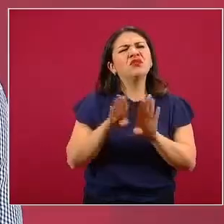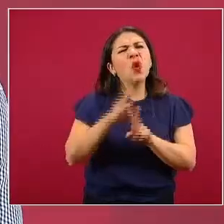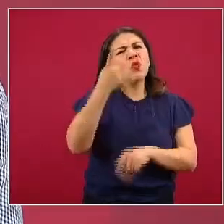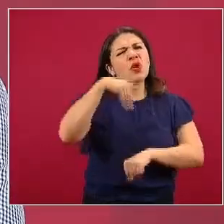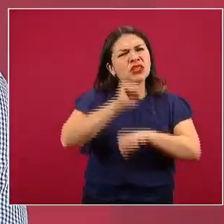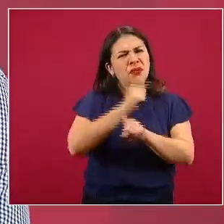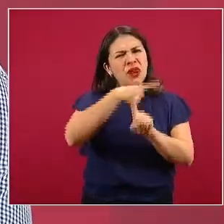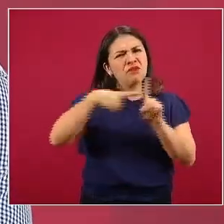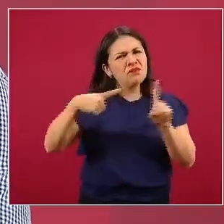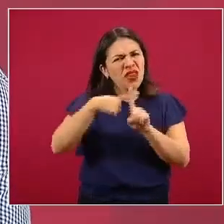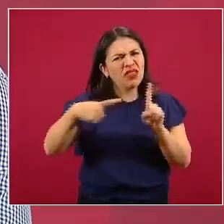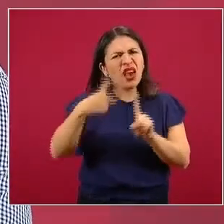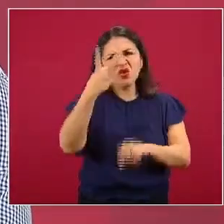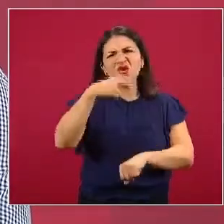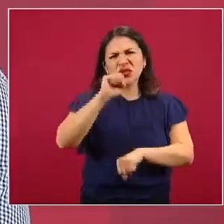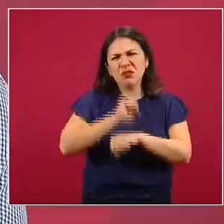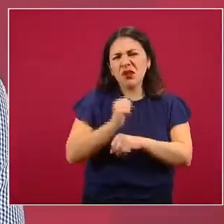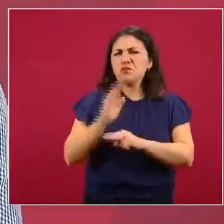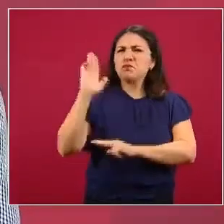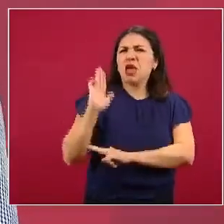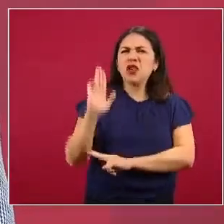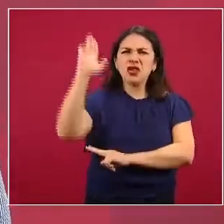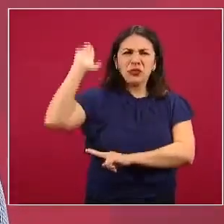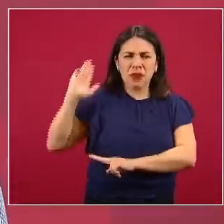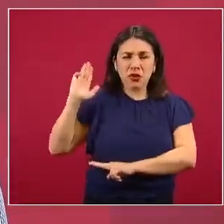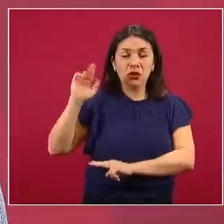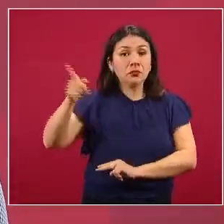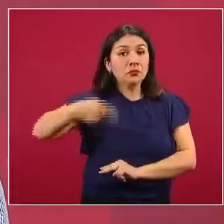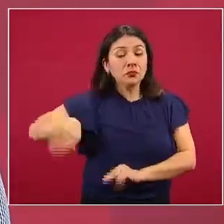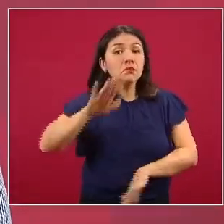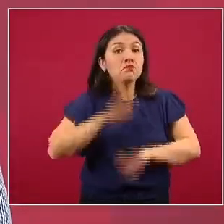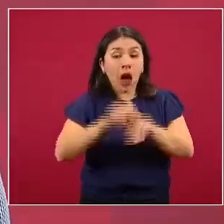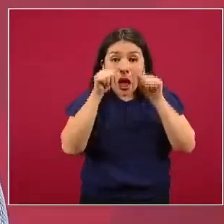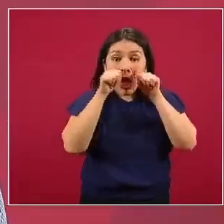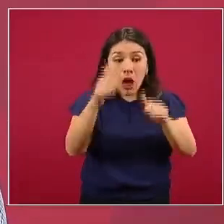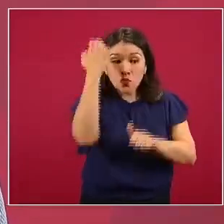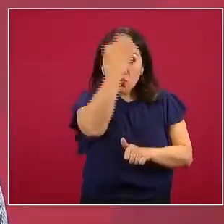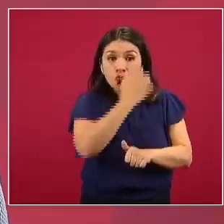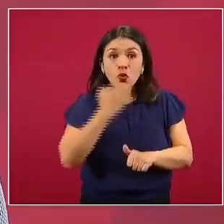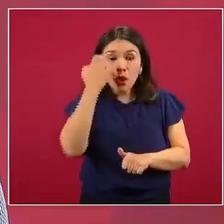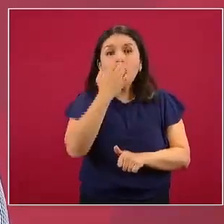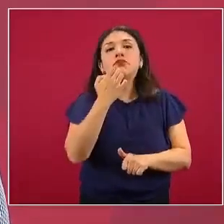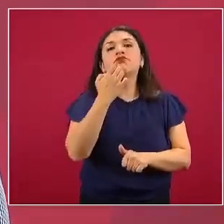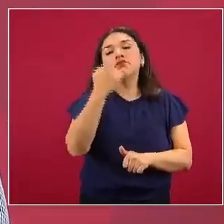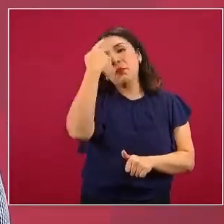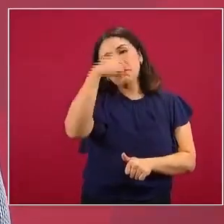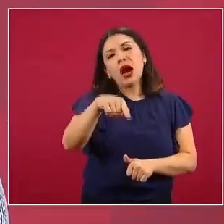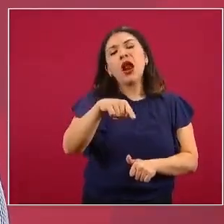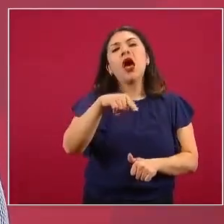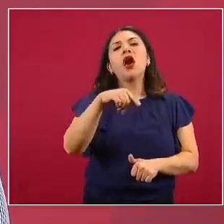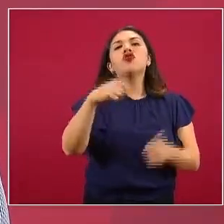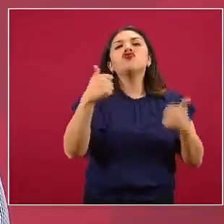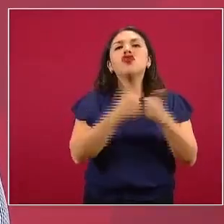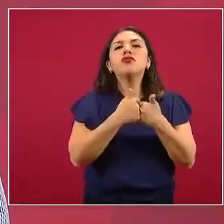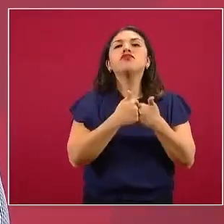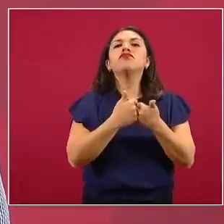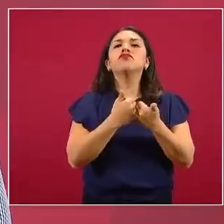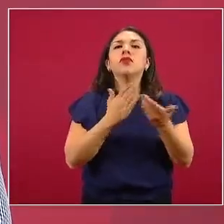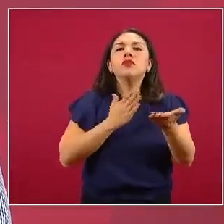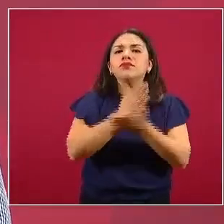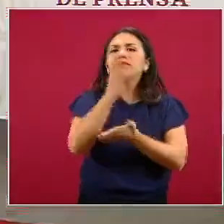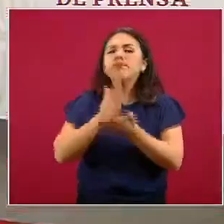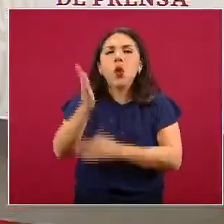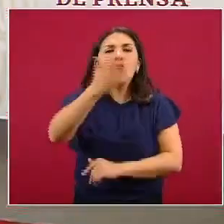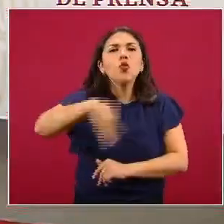y media, hace dos miércoles, ellos están enfocando estas pruebas antigénicas precisamente en sus intervenciones y en su